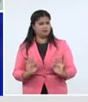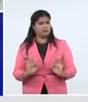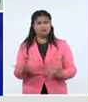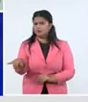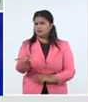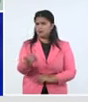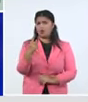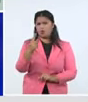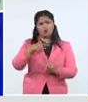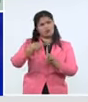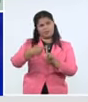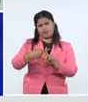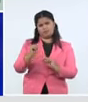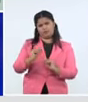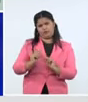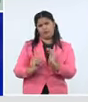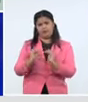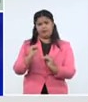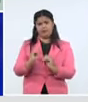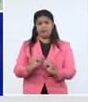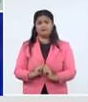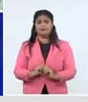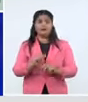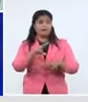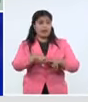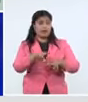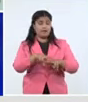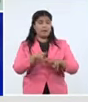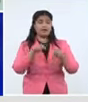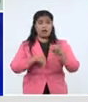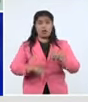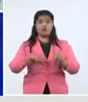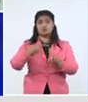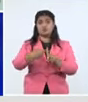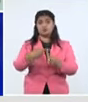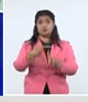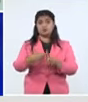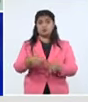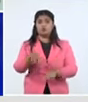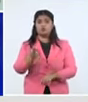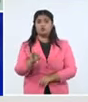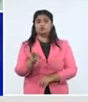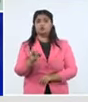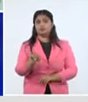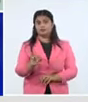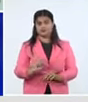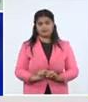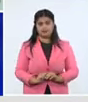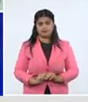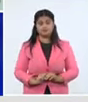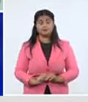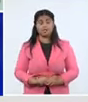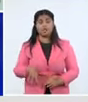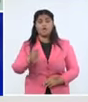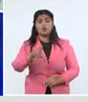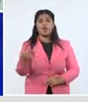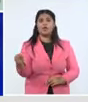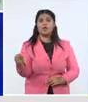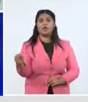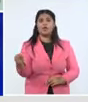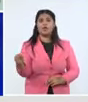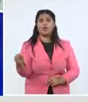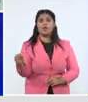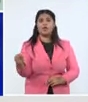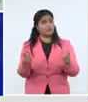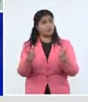jornada precedente. La Habana hoy confirma 76 casos autóctonos, 9 casos menos en relación con la